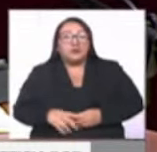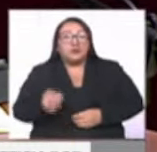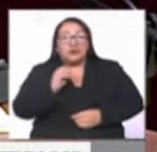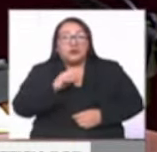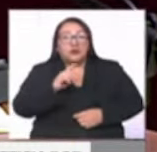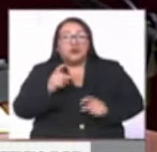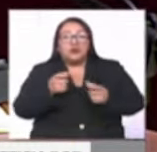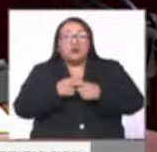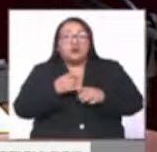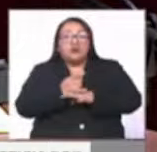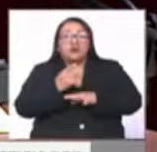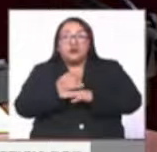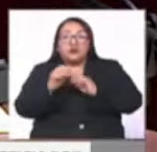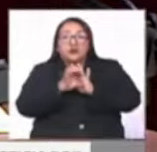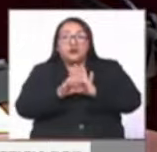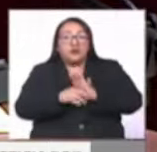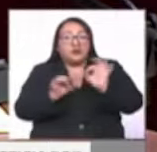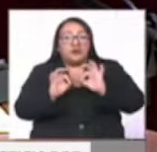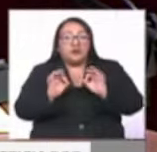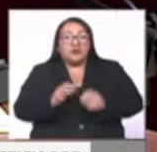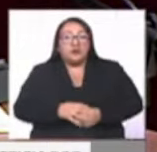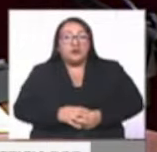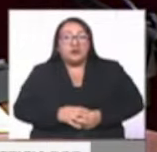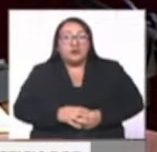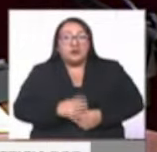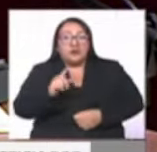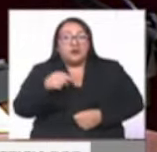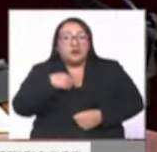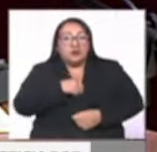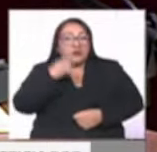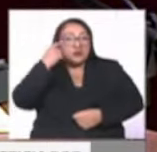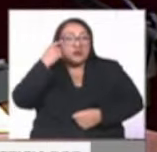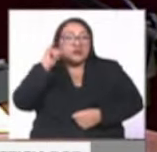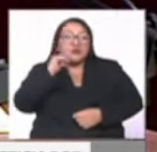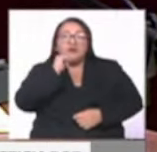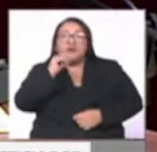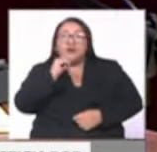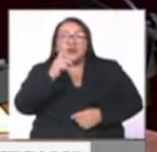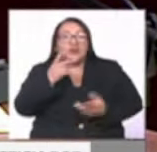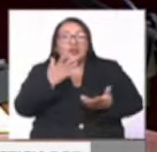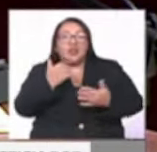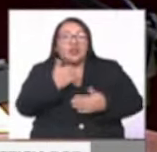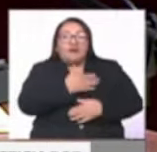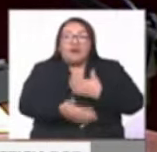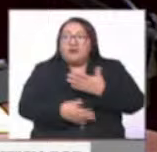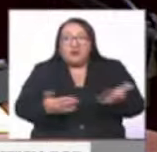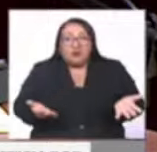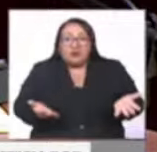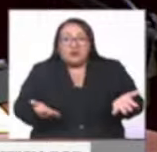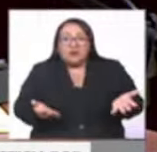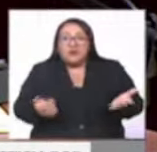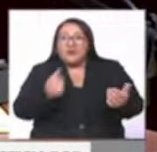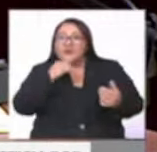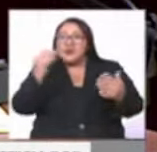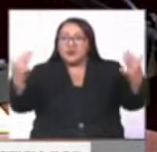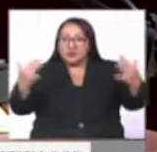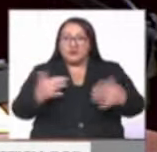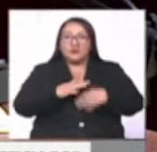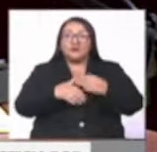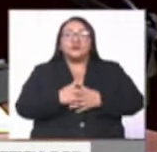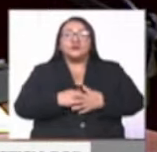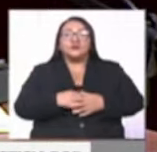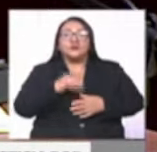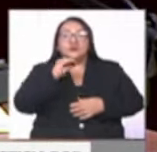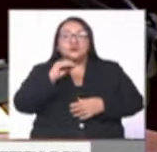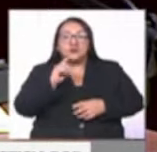de acusaciones constitucionales y eso a nuestro juicio evidencia una falta de imparcialidad solamente fueron